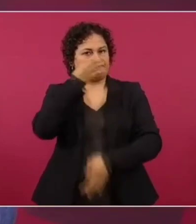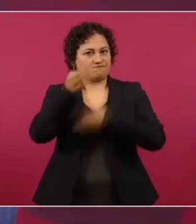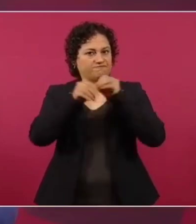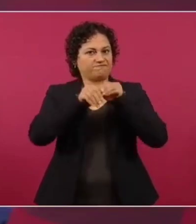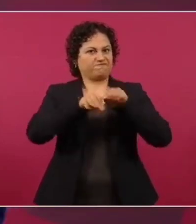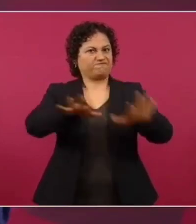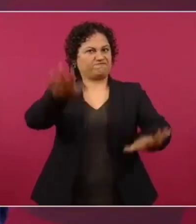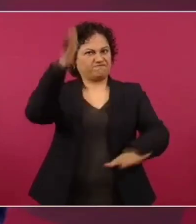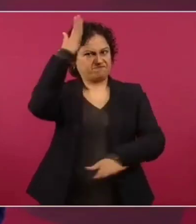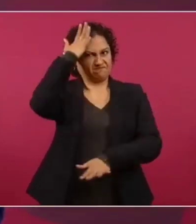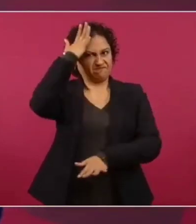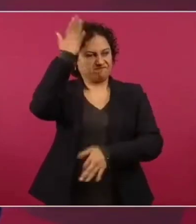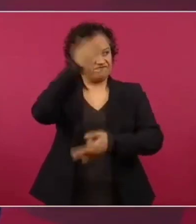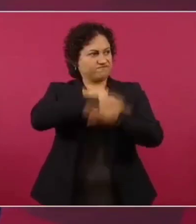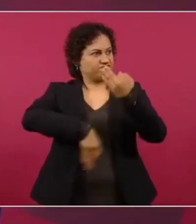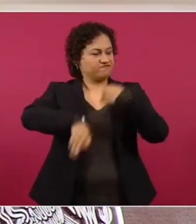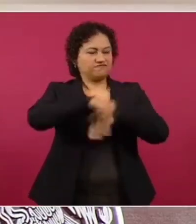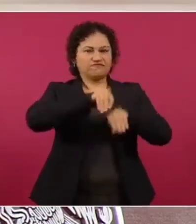Entonces,